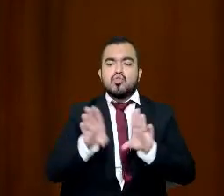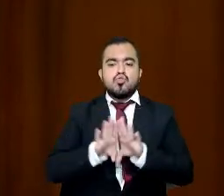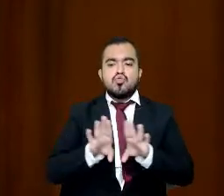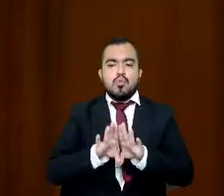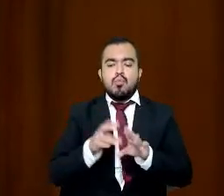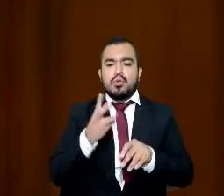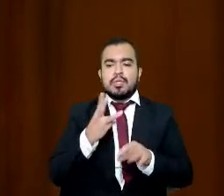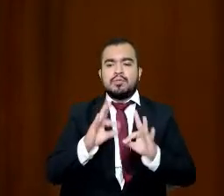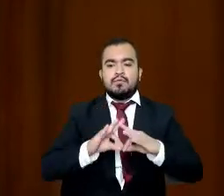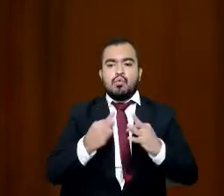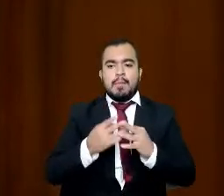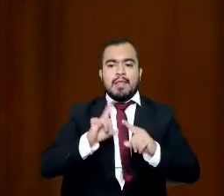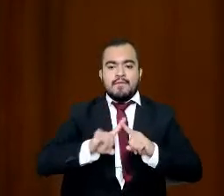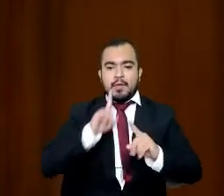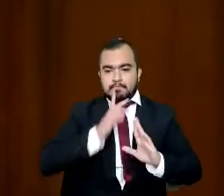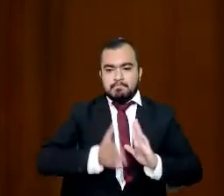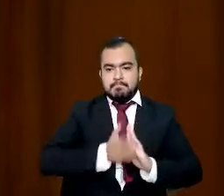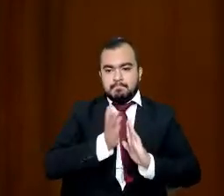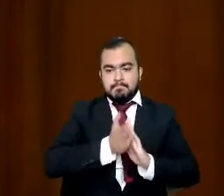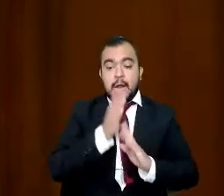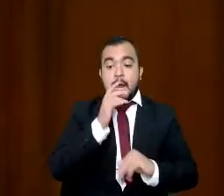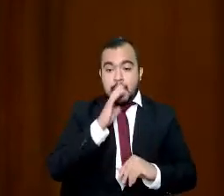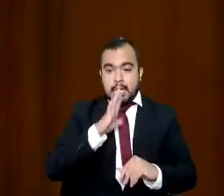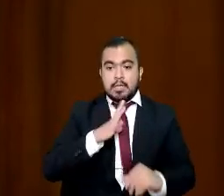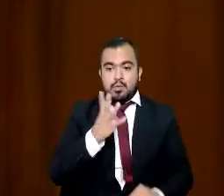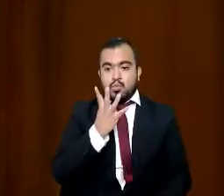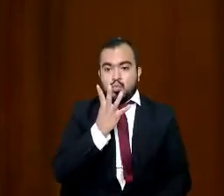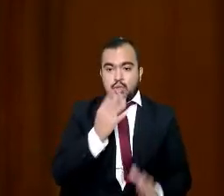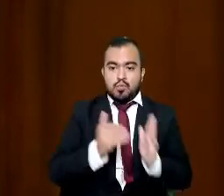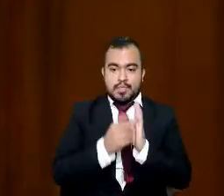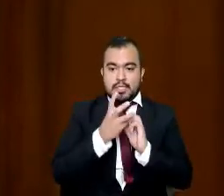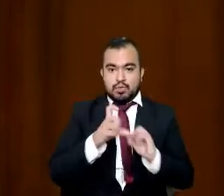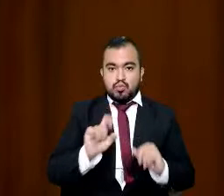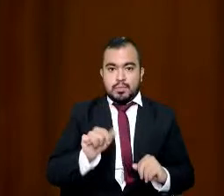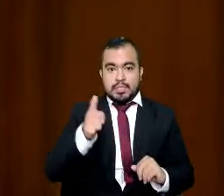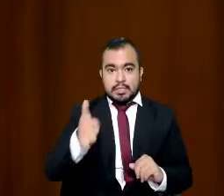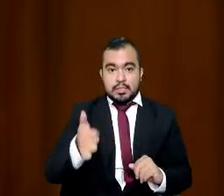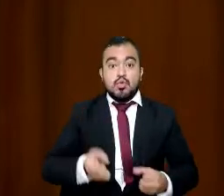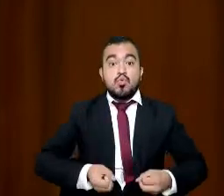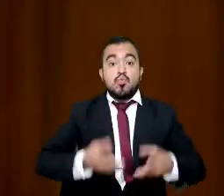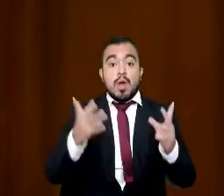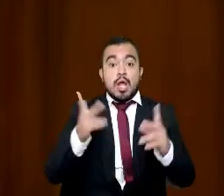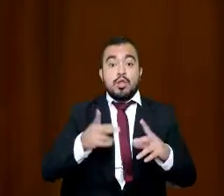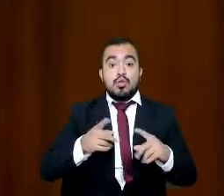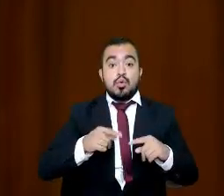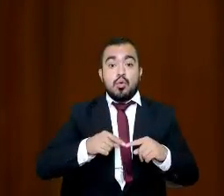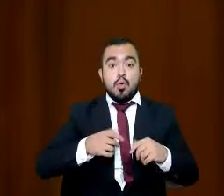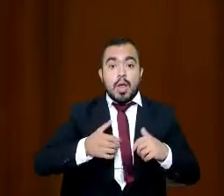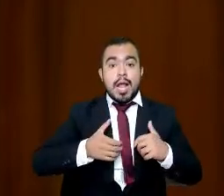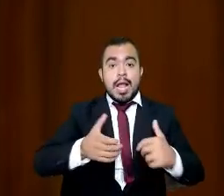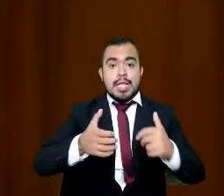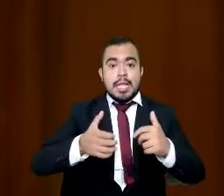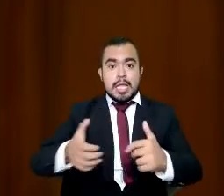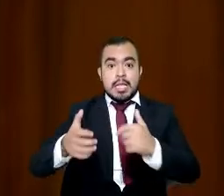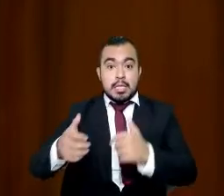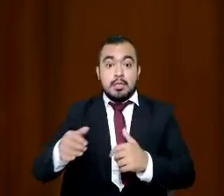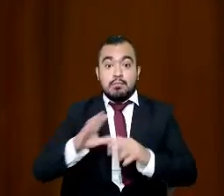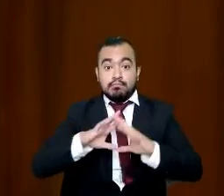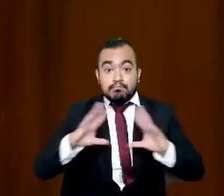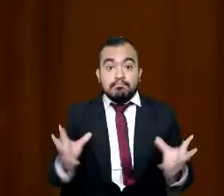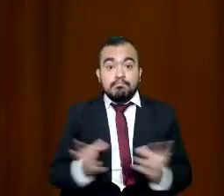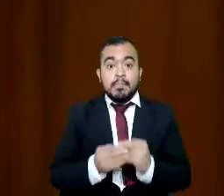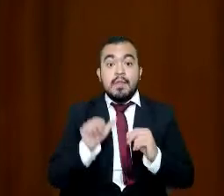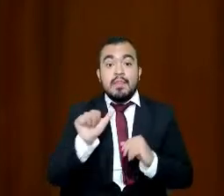Bien mencionado aquí, son 4,326. El número de vialidad, de kilómetros de vialidades que existen en el estado son 16,000